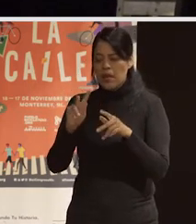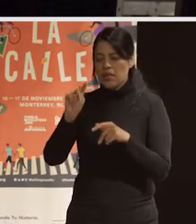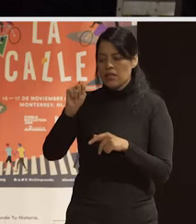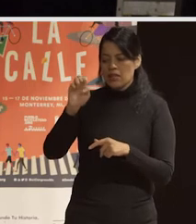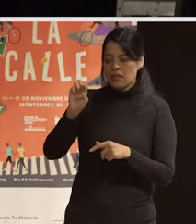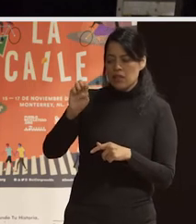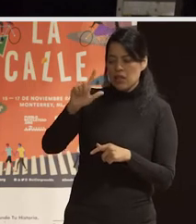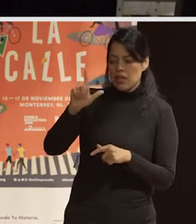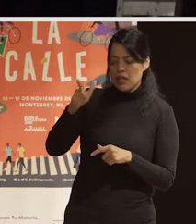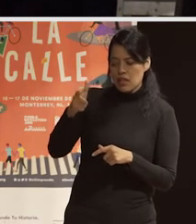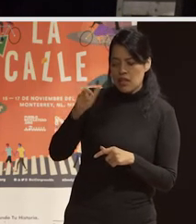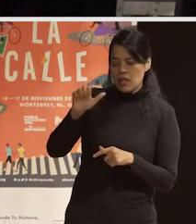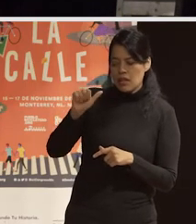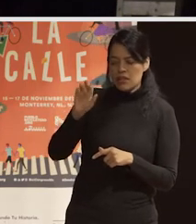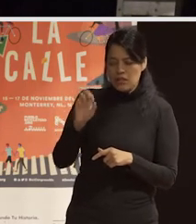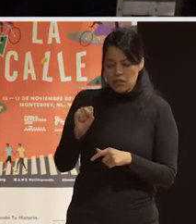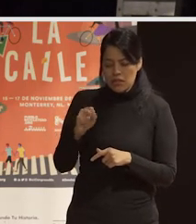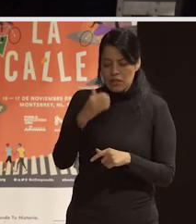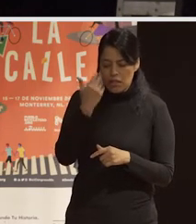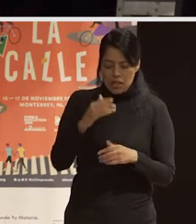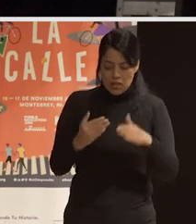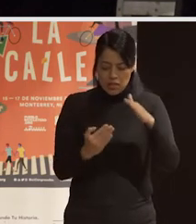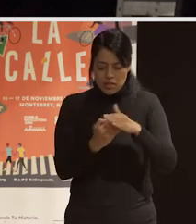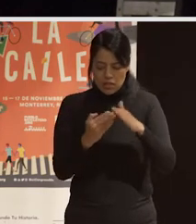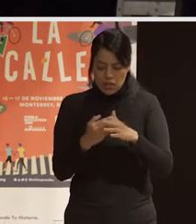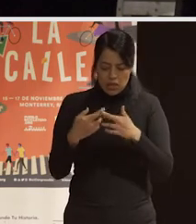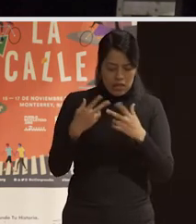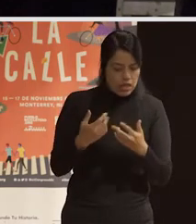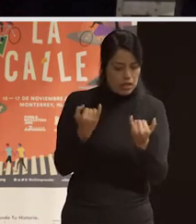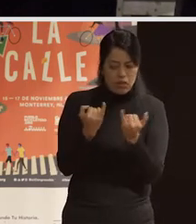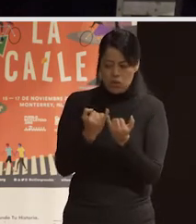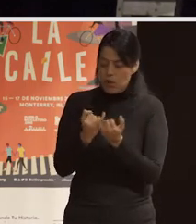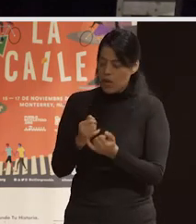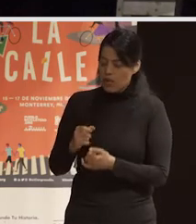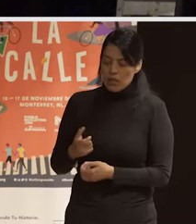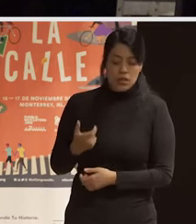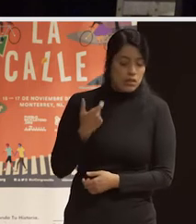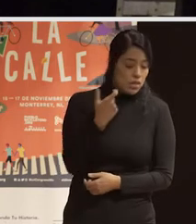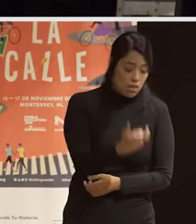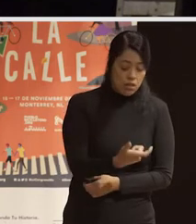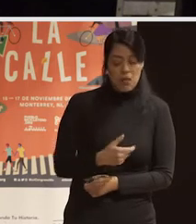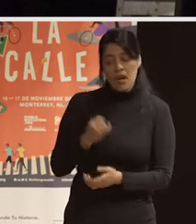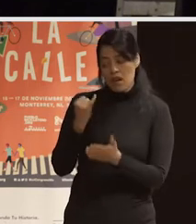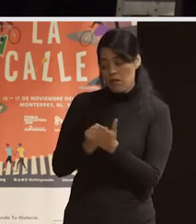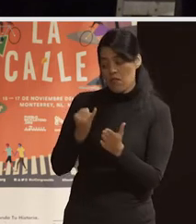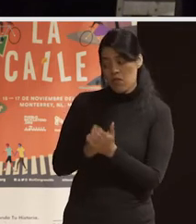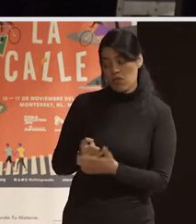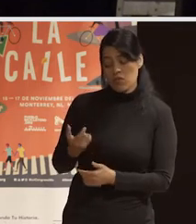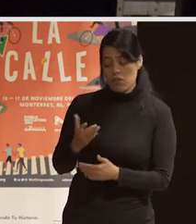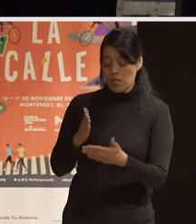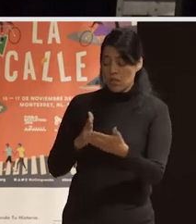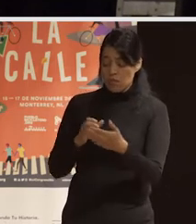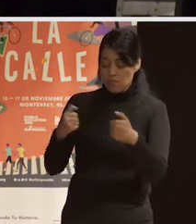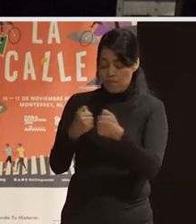donar escritorios a niños hayan piedras negras y les hicieron lo mismo tienen que pagar no sé cuánto entonces lo